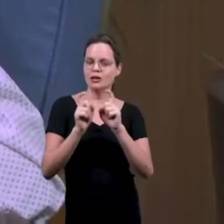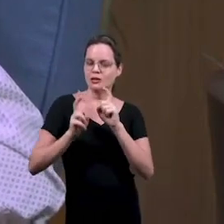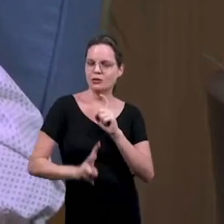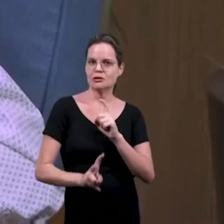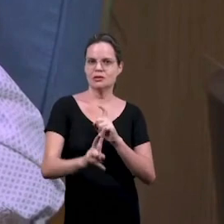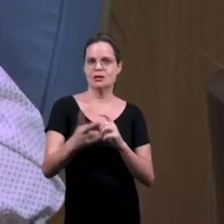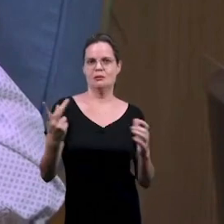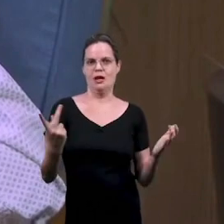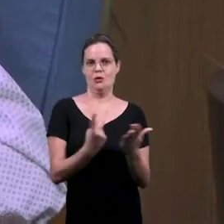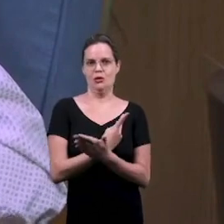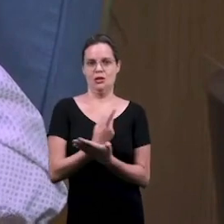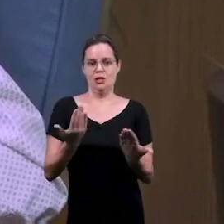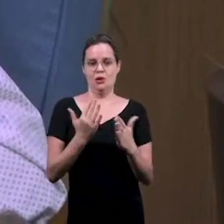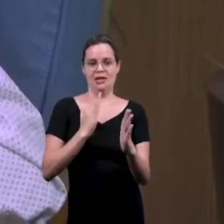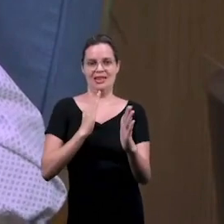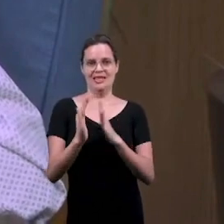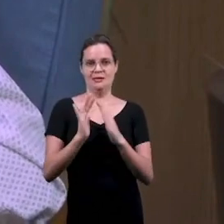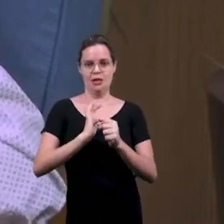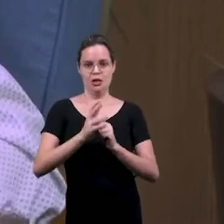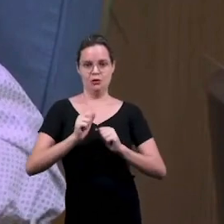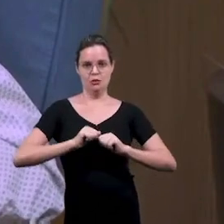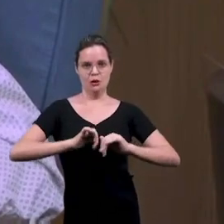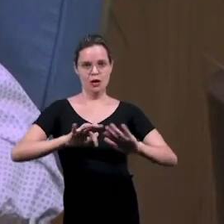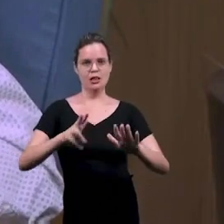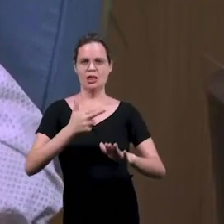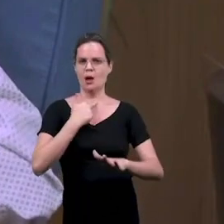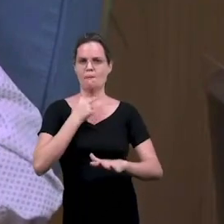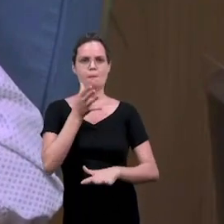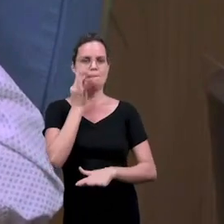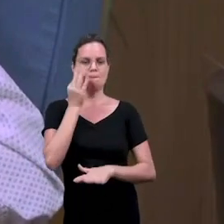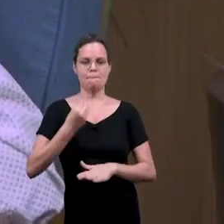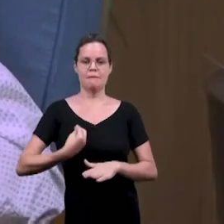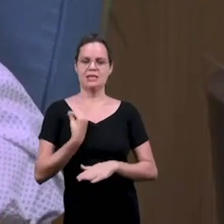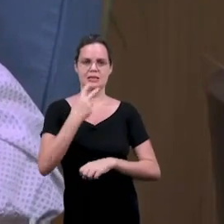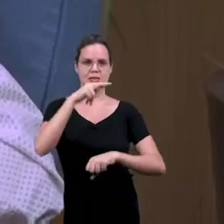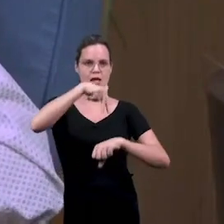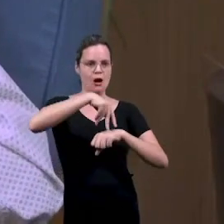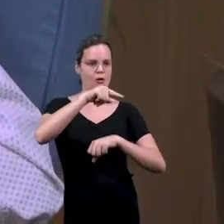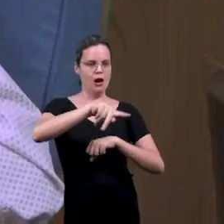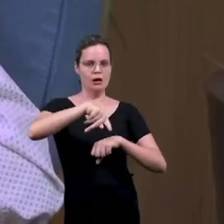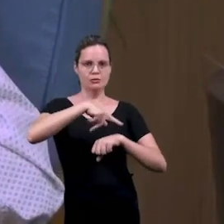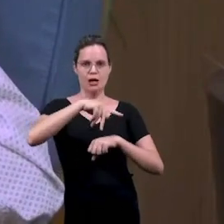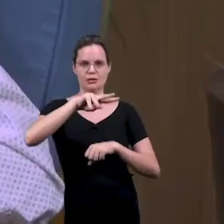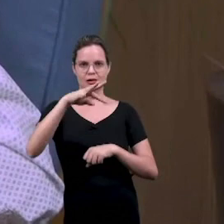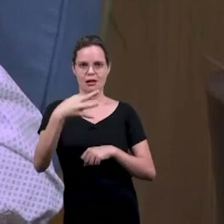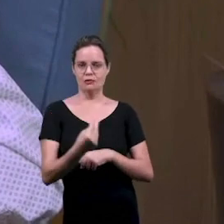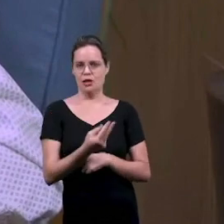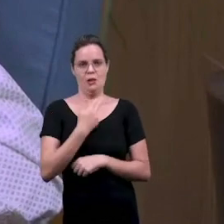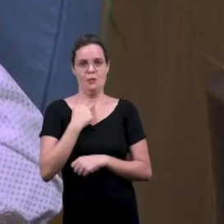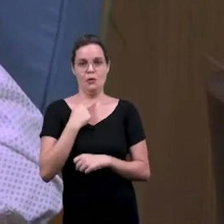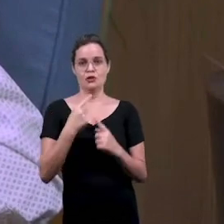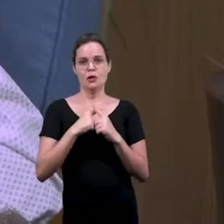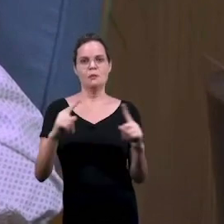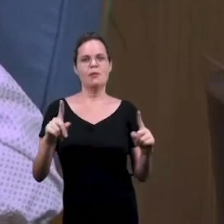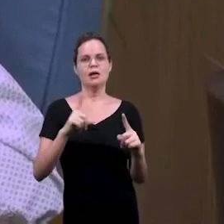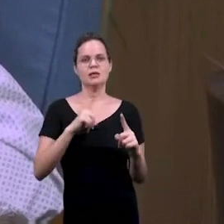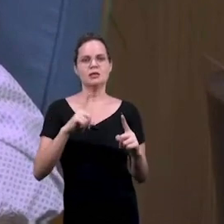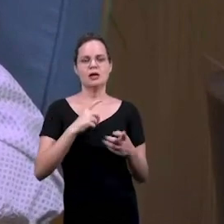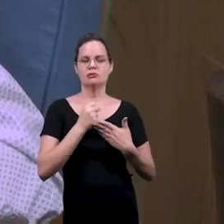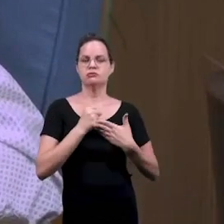respuestas y las reuniones que nosotros tuvimos con frecuencia en este periodo de pandemia, que no pudimos ir personalmente